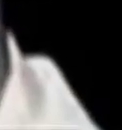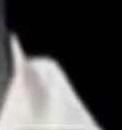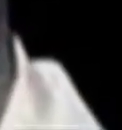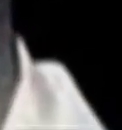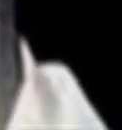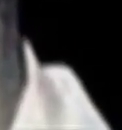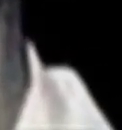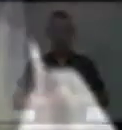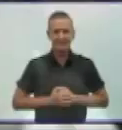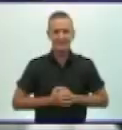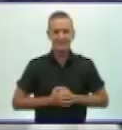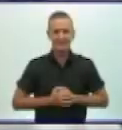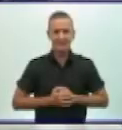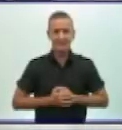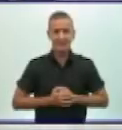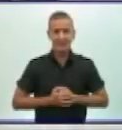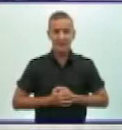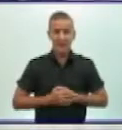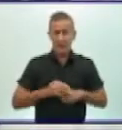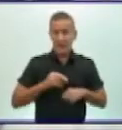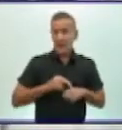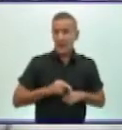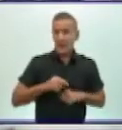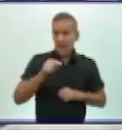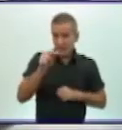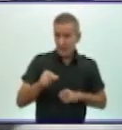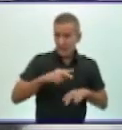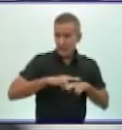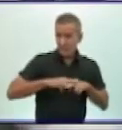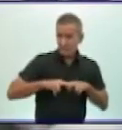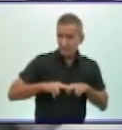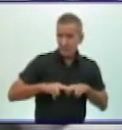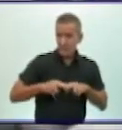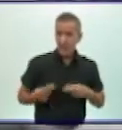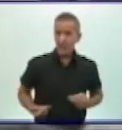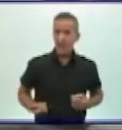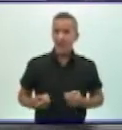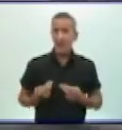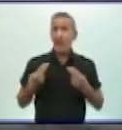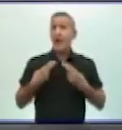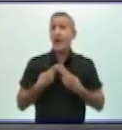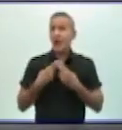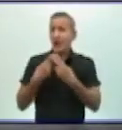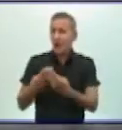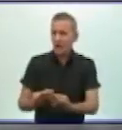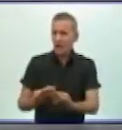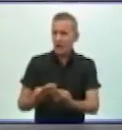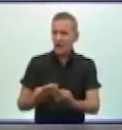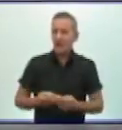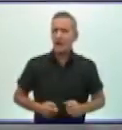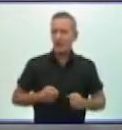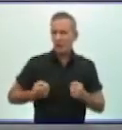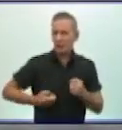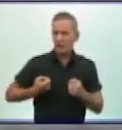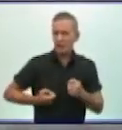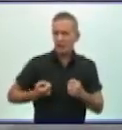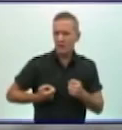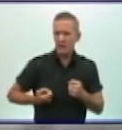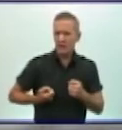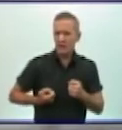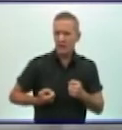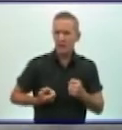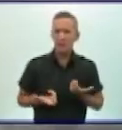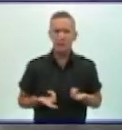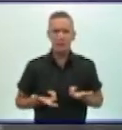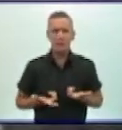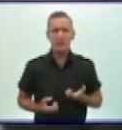La figura histórica que marcará nuestro encuentro es Fran País García, héroe clave de la lucha clandestina del movimiento 26 de julio en Santiago de Cuba.